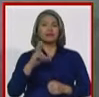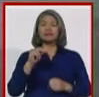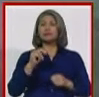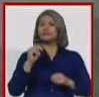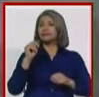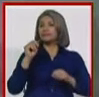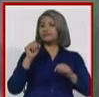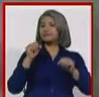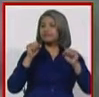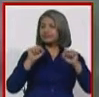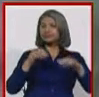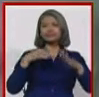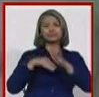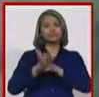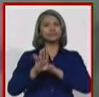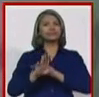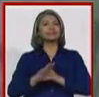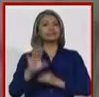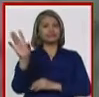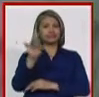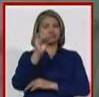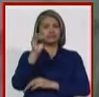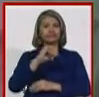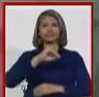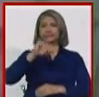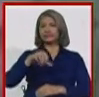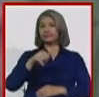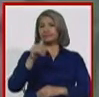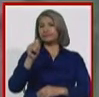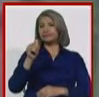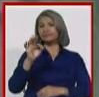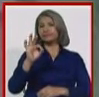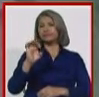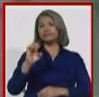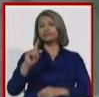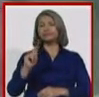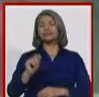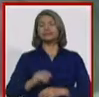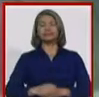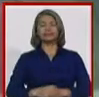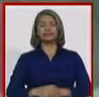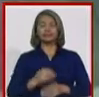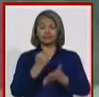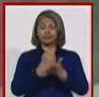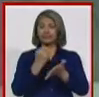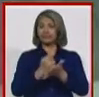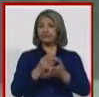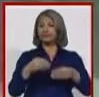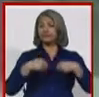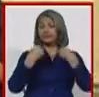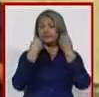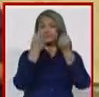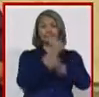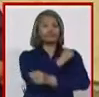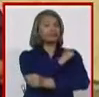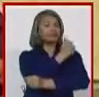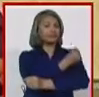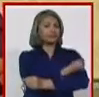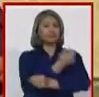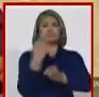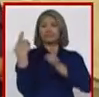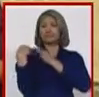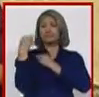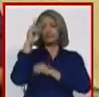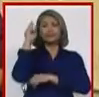impedimento para que ingrese al país el señor hafed arias becerra en virtud de que el pasaporte emitido por autoridad competente